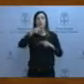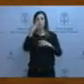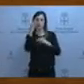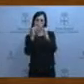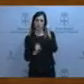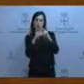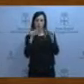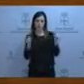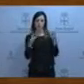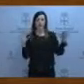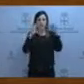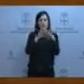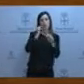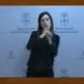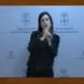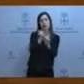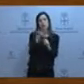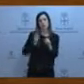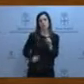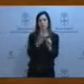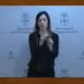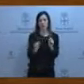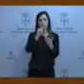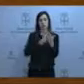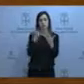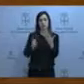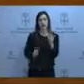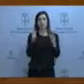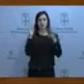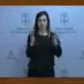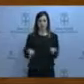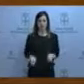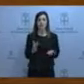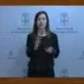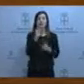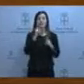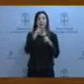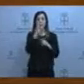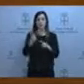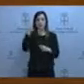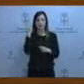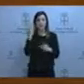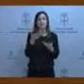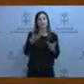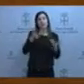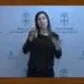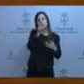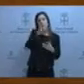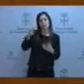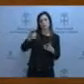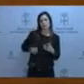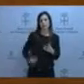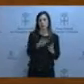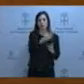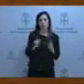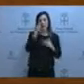Asturias en relación a los trabajadores asalariados que tienen un contrato temporal. Respecto al año anterior, el porcentaje de asalariados con contrato temporal se